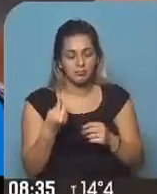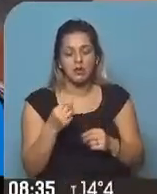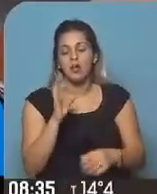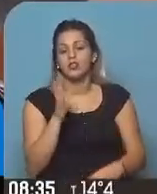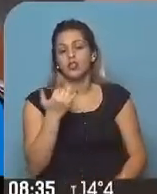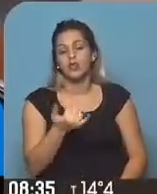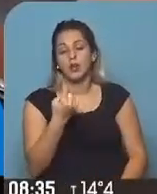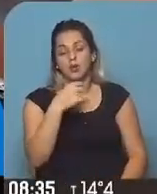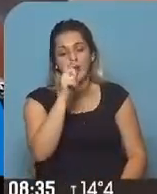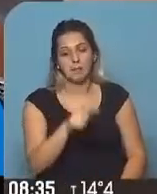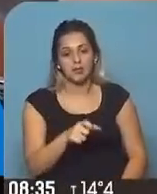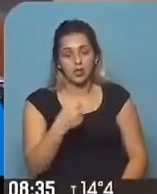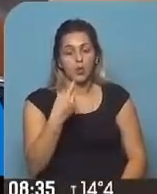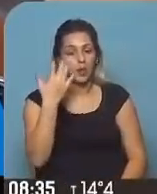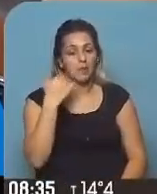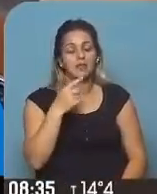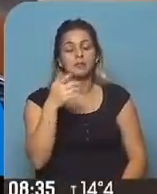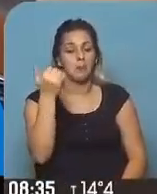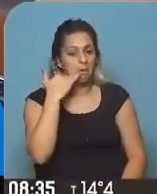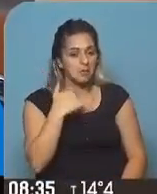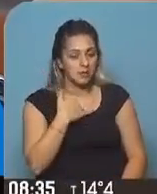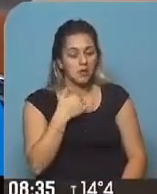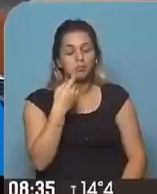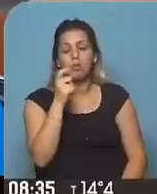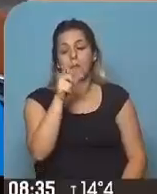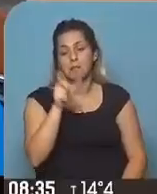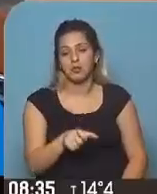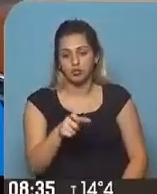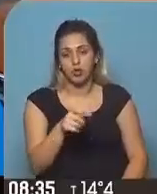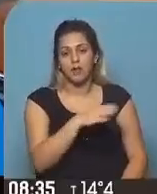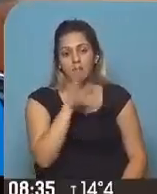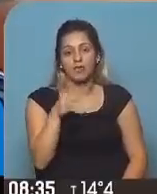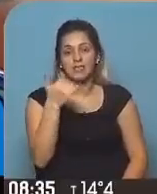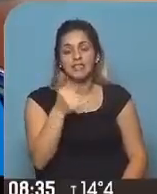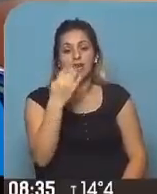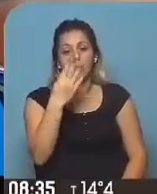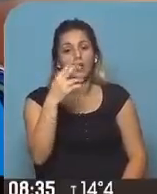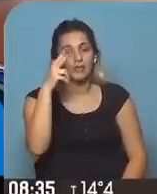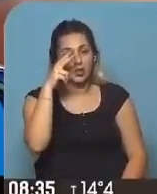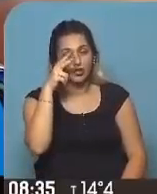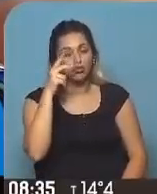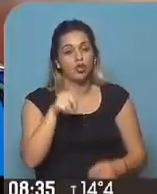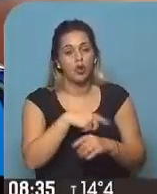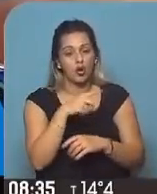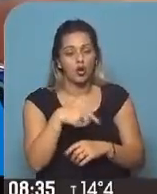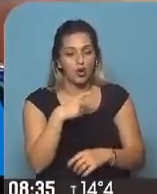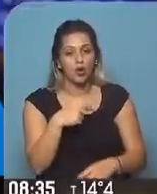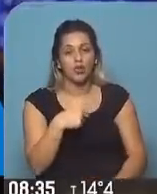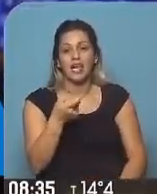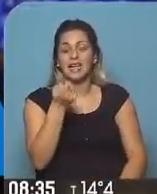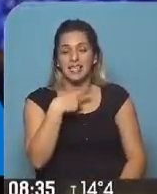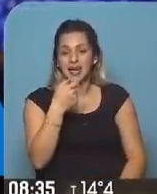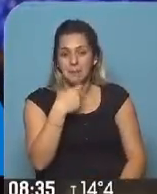un paciente, por ejemplo, una vez me llamaron a una consulta con un paciente con 48 horas de penicilina oral